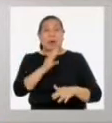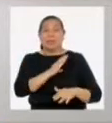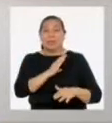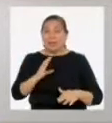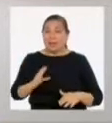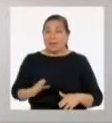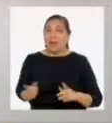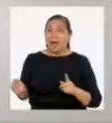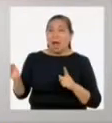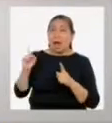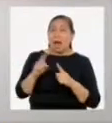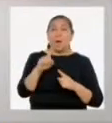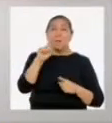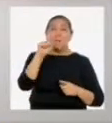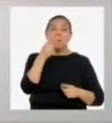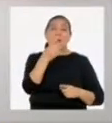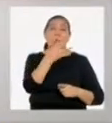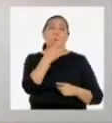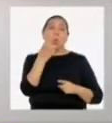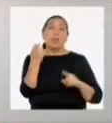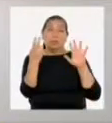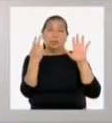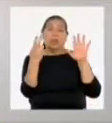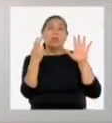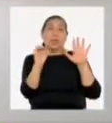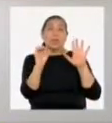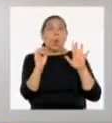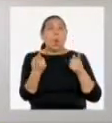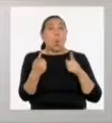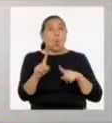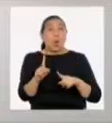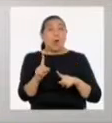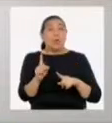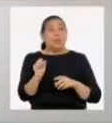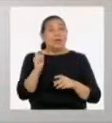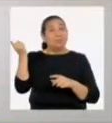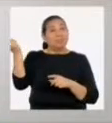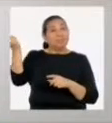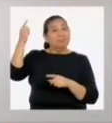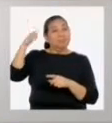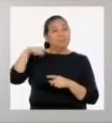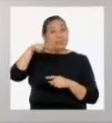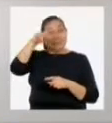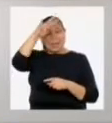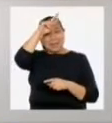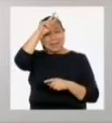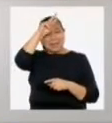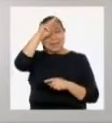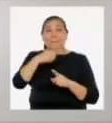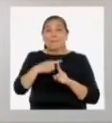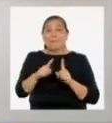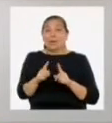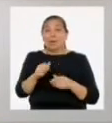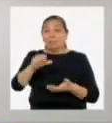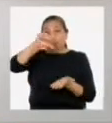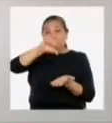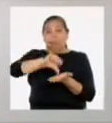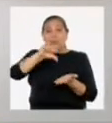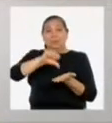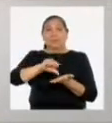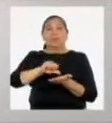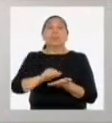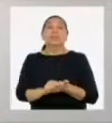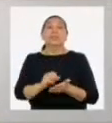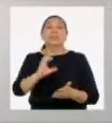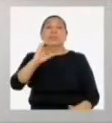de Cristo hasta el 1470, cuando fueron conquistados por los incas. Su capital fue